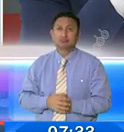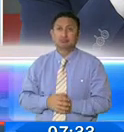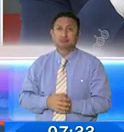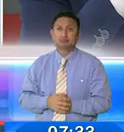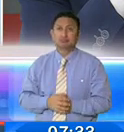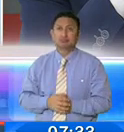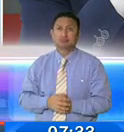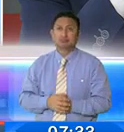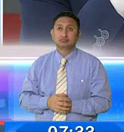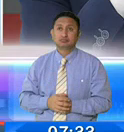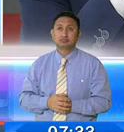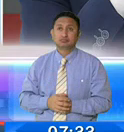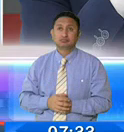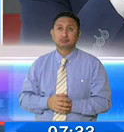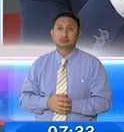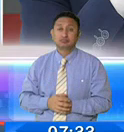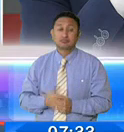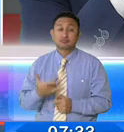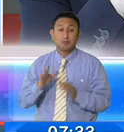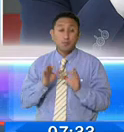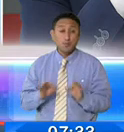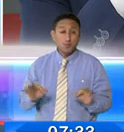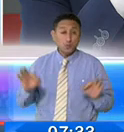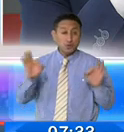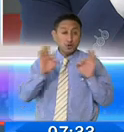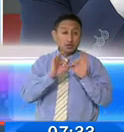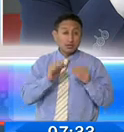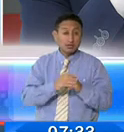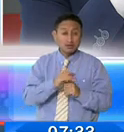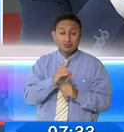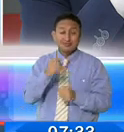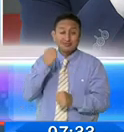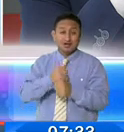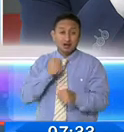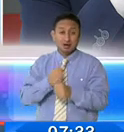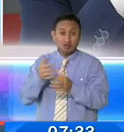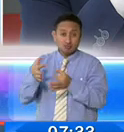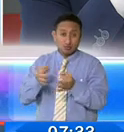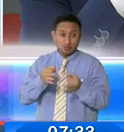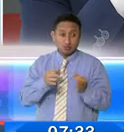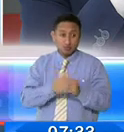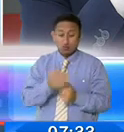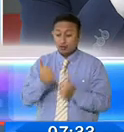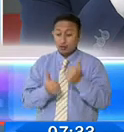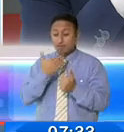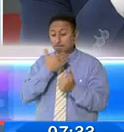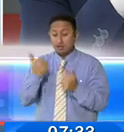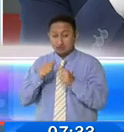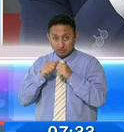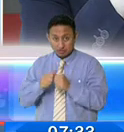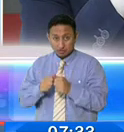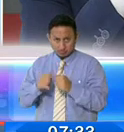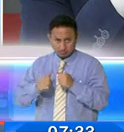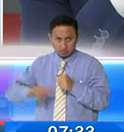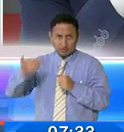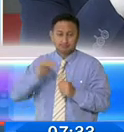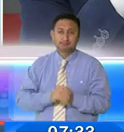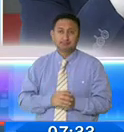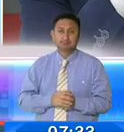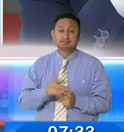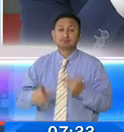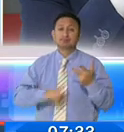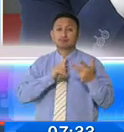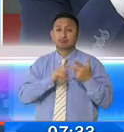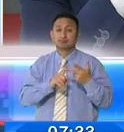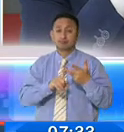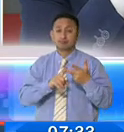modalidades laborales de ahí son fundamentales. ¿Cuáles funcionan? ¿Cuáles tienen que ser incorporadas de manera permanente en la legislación? Y un tercer eje que tiene